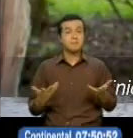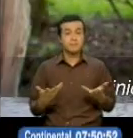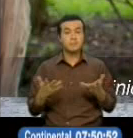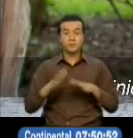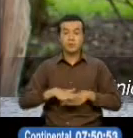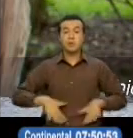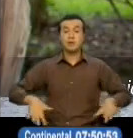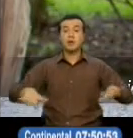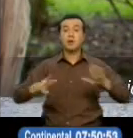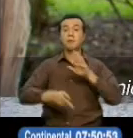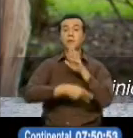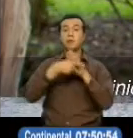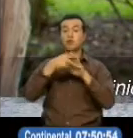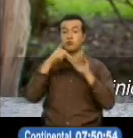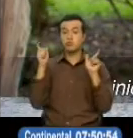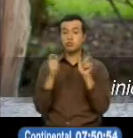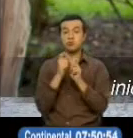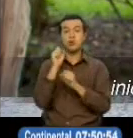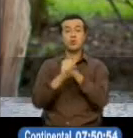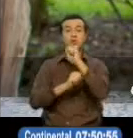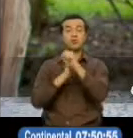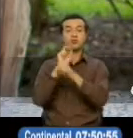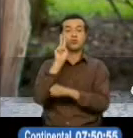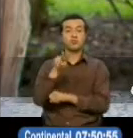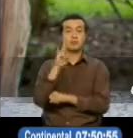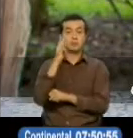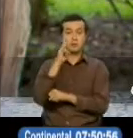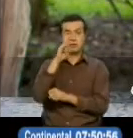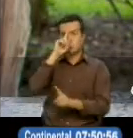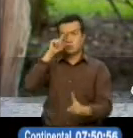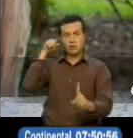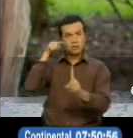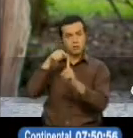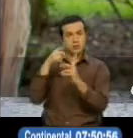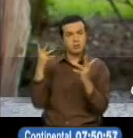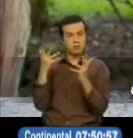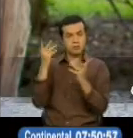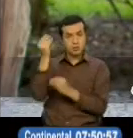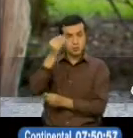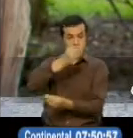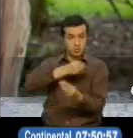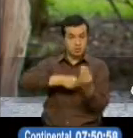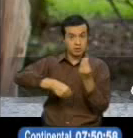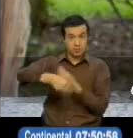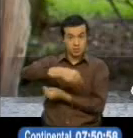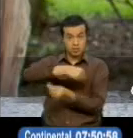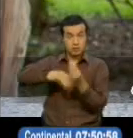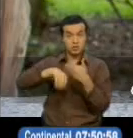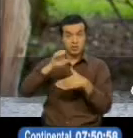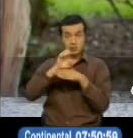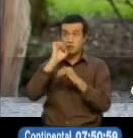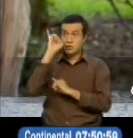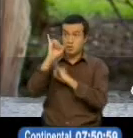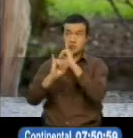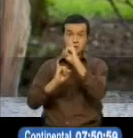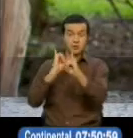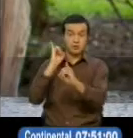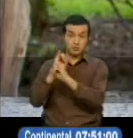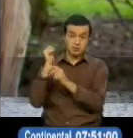Campos Menores 2017. El objetivo es atraer la inversión nacional y